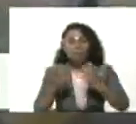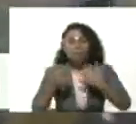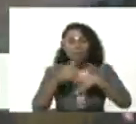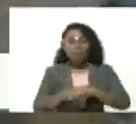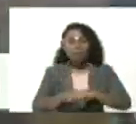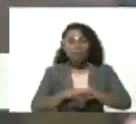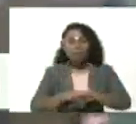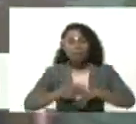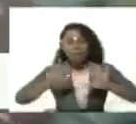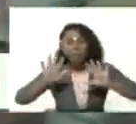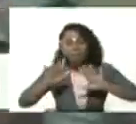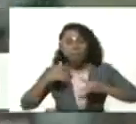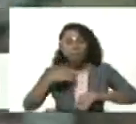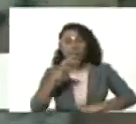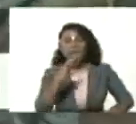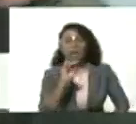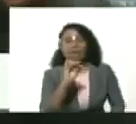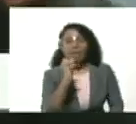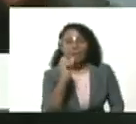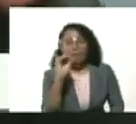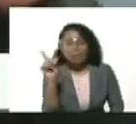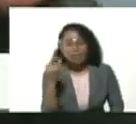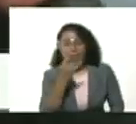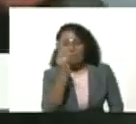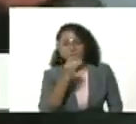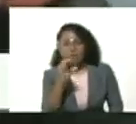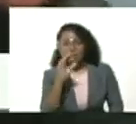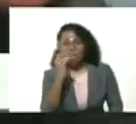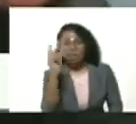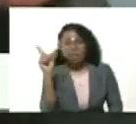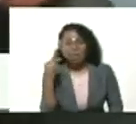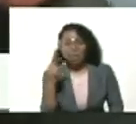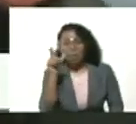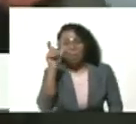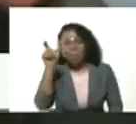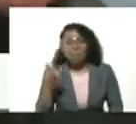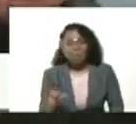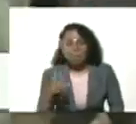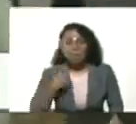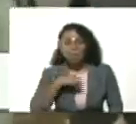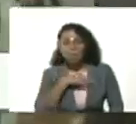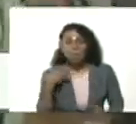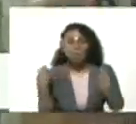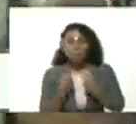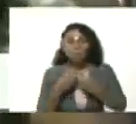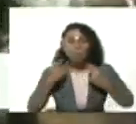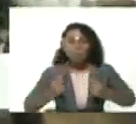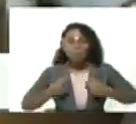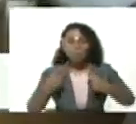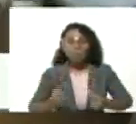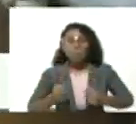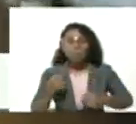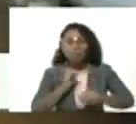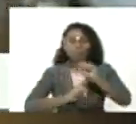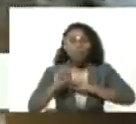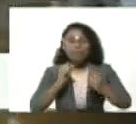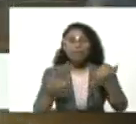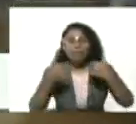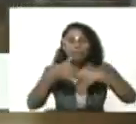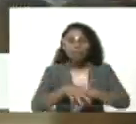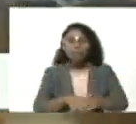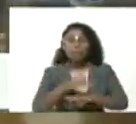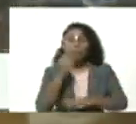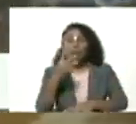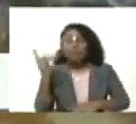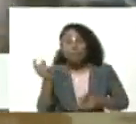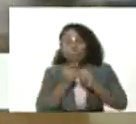apenas nuestra red y nuestra SODI, que aquí está el general Yulmer Ochoa con nosotros, activó los órganos de defensa integral, bueno,